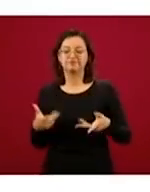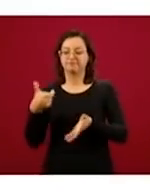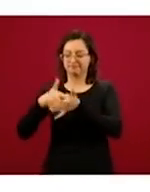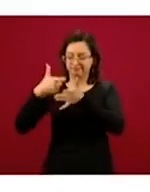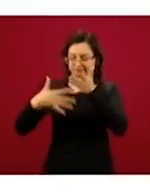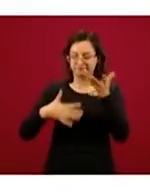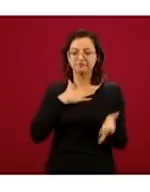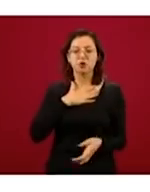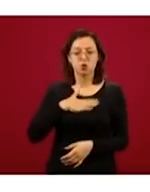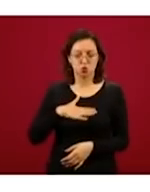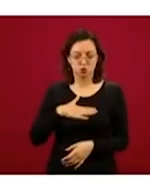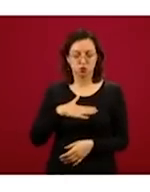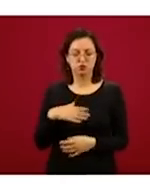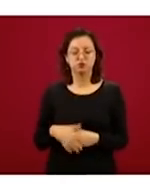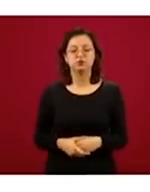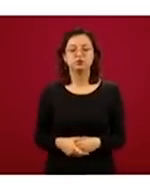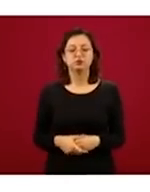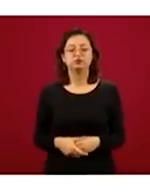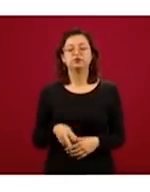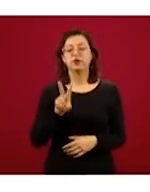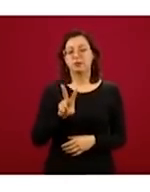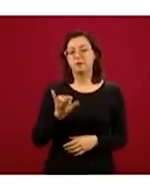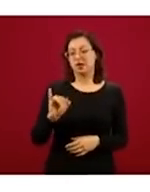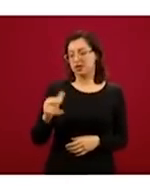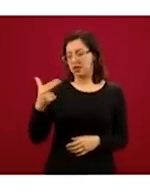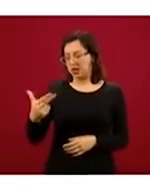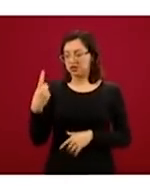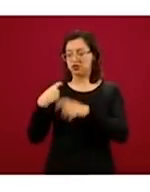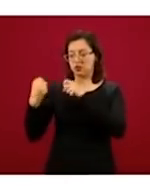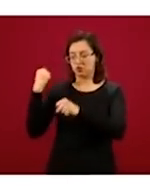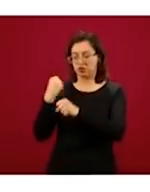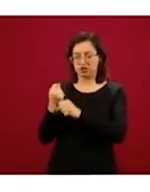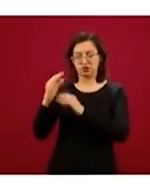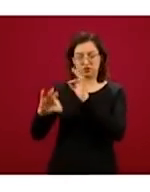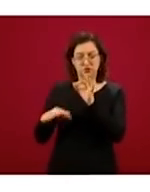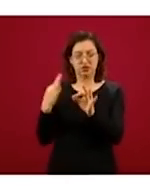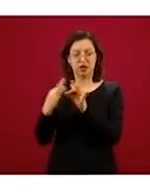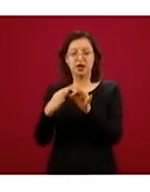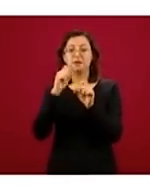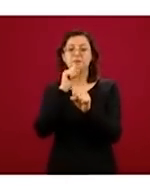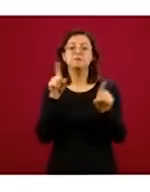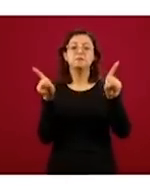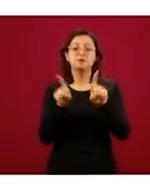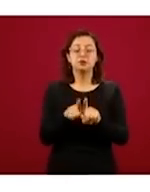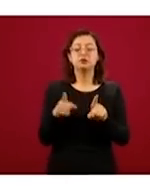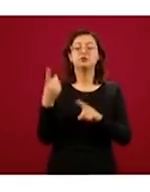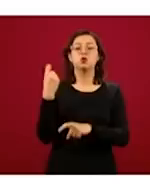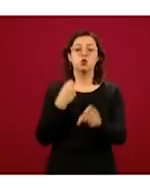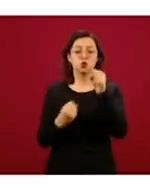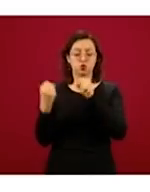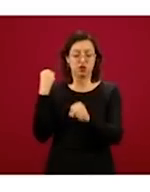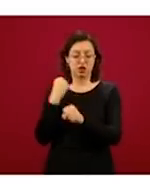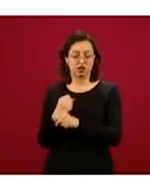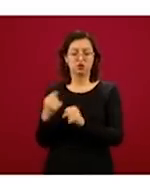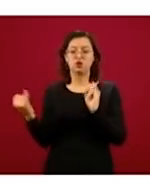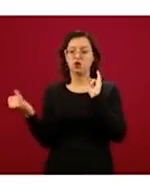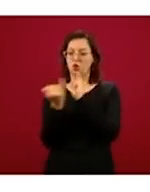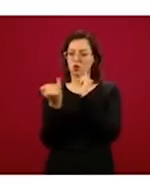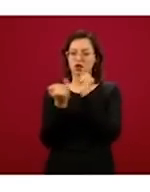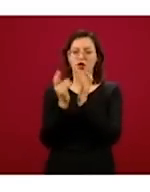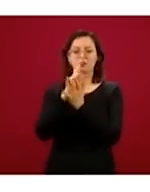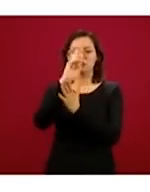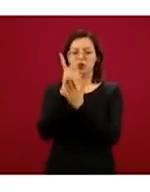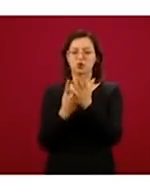los precios más justos ya lo logramos para el vih desde el año pasado también el año pasado logramos establecer las condiciones para un programa